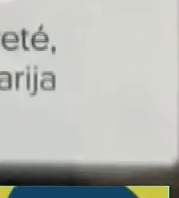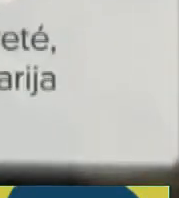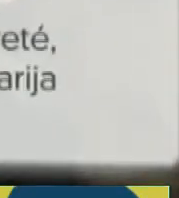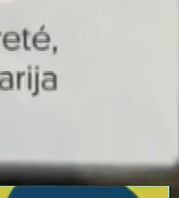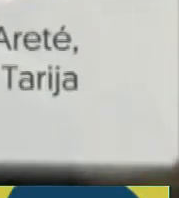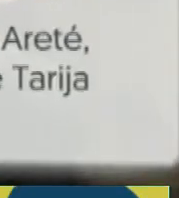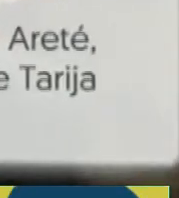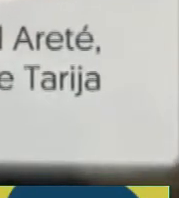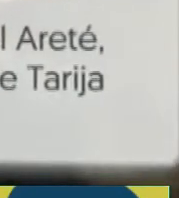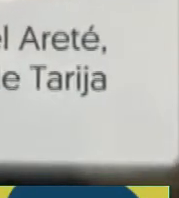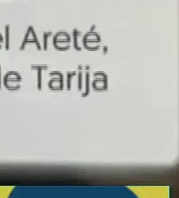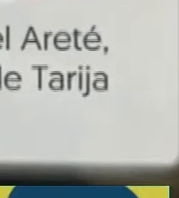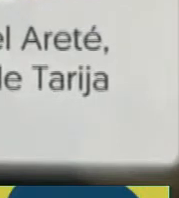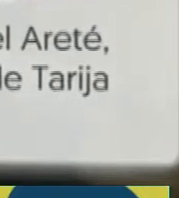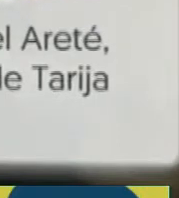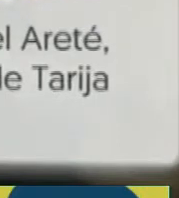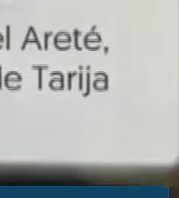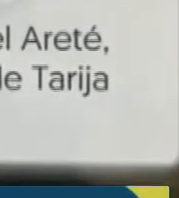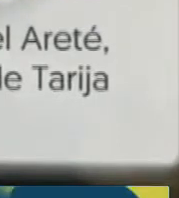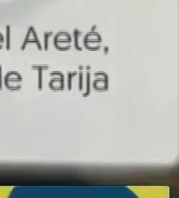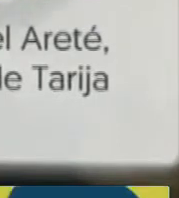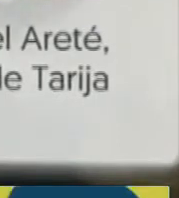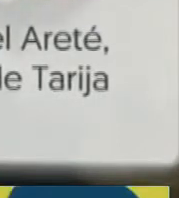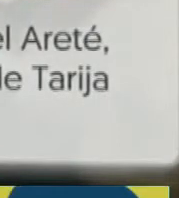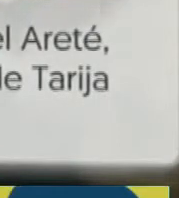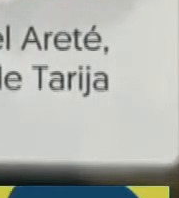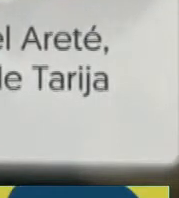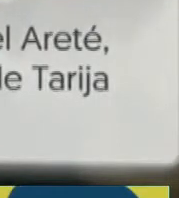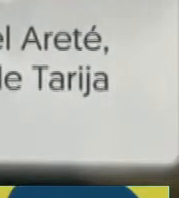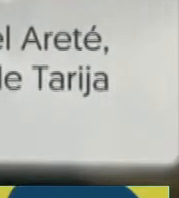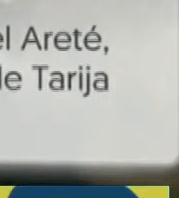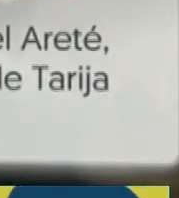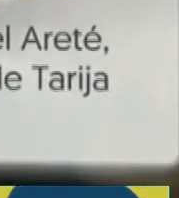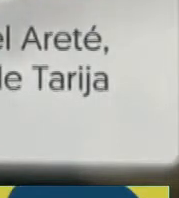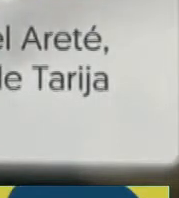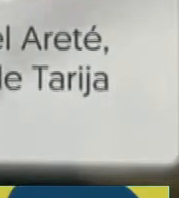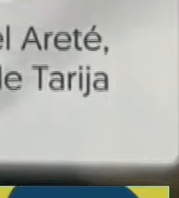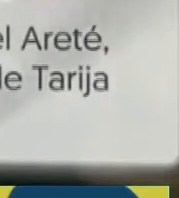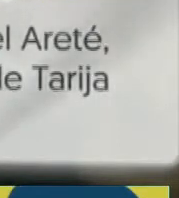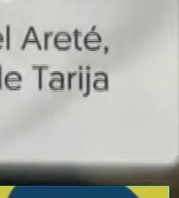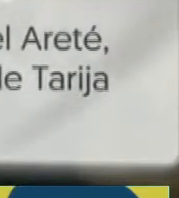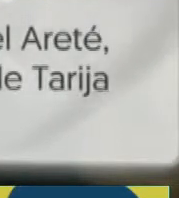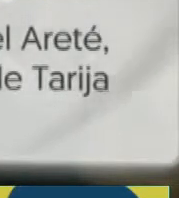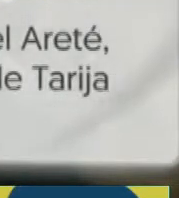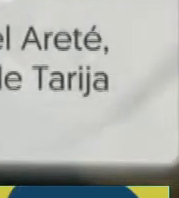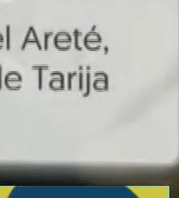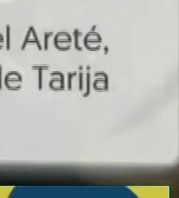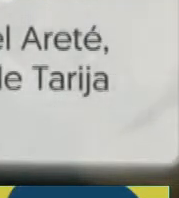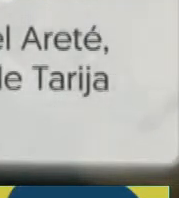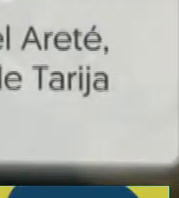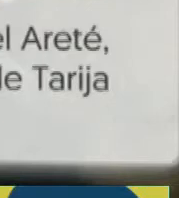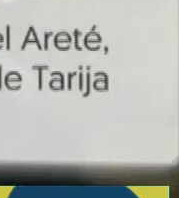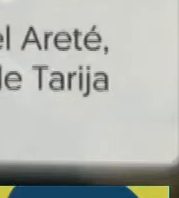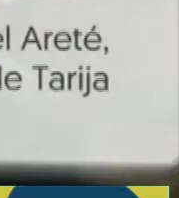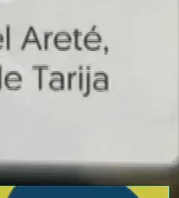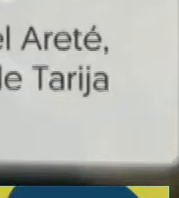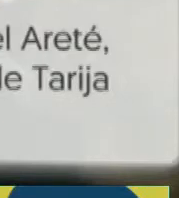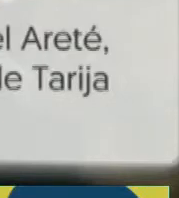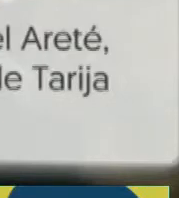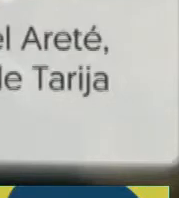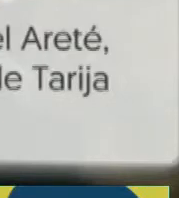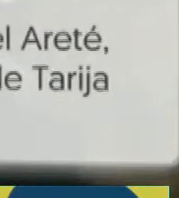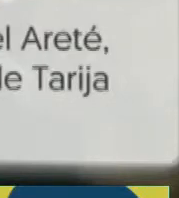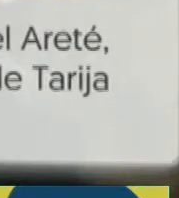Aña Aña. La fiesta del areté guaraní en Tarija incluye al Aña Aña, que personifica el espíritu